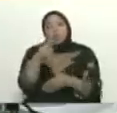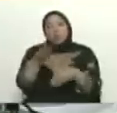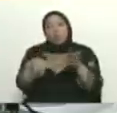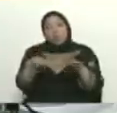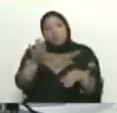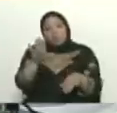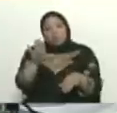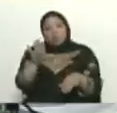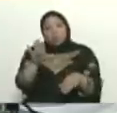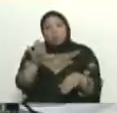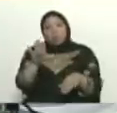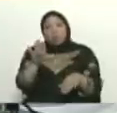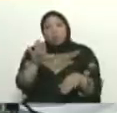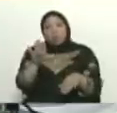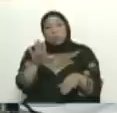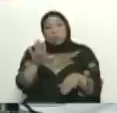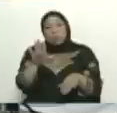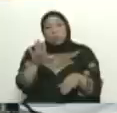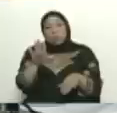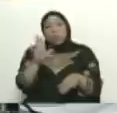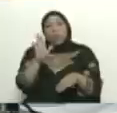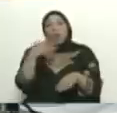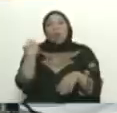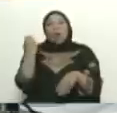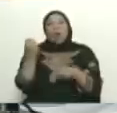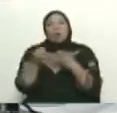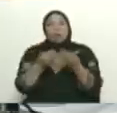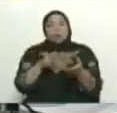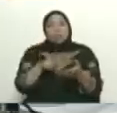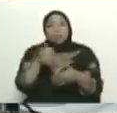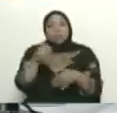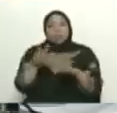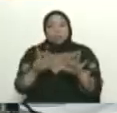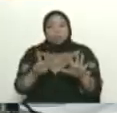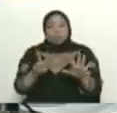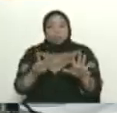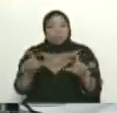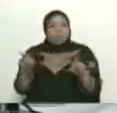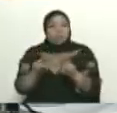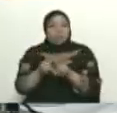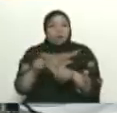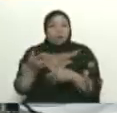2015 y como se las hizo en el año